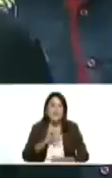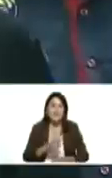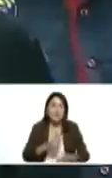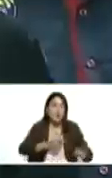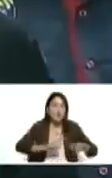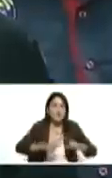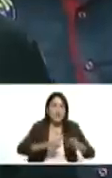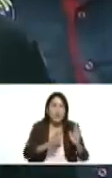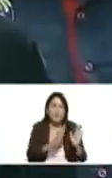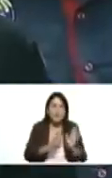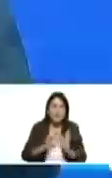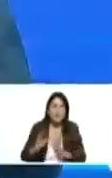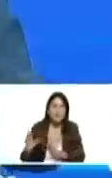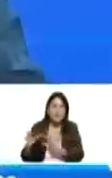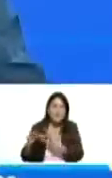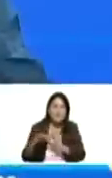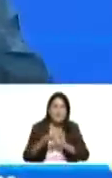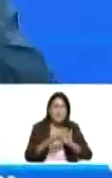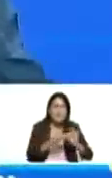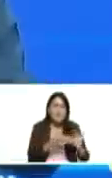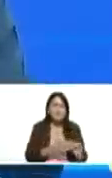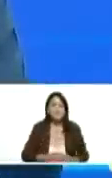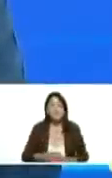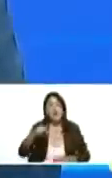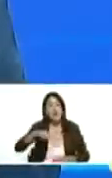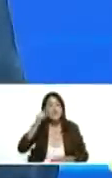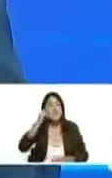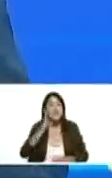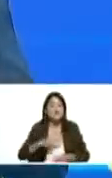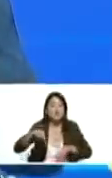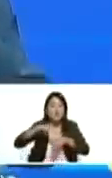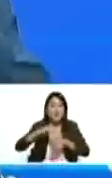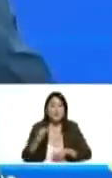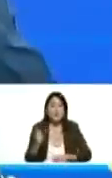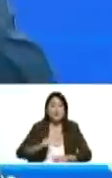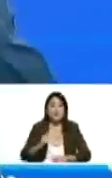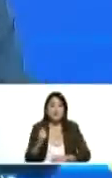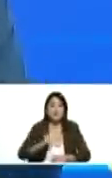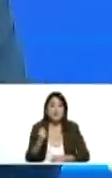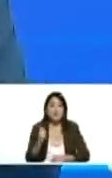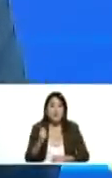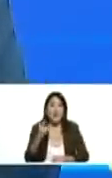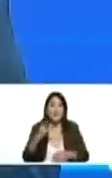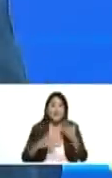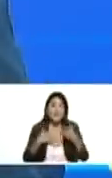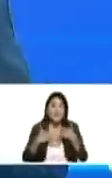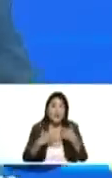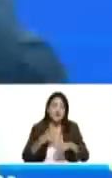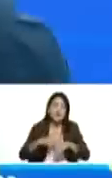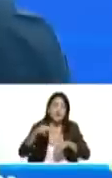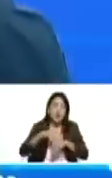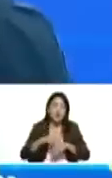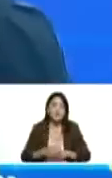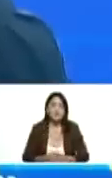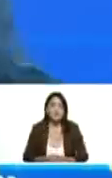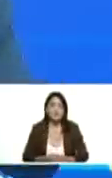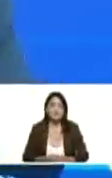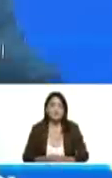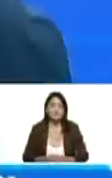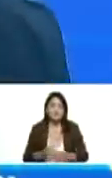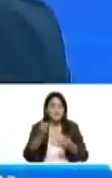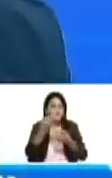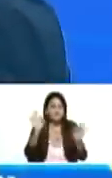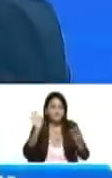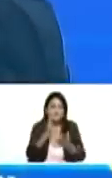perfecta. Así que, Día Nacional del Policía, Acto Nacional de la Policía, éxito